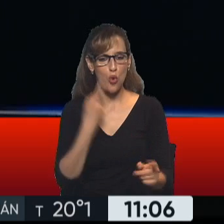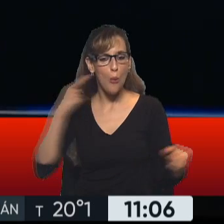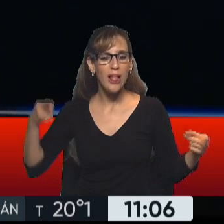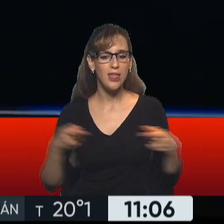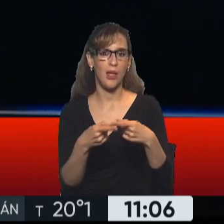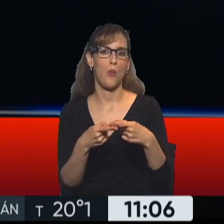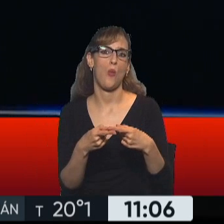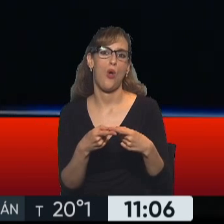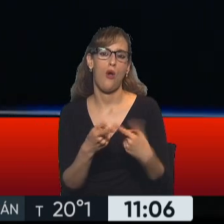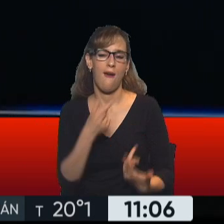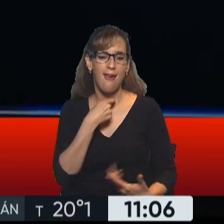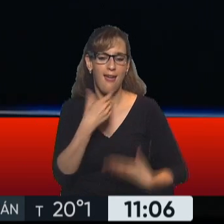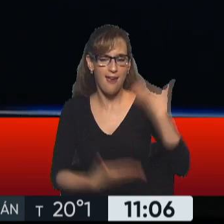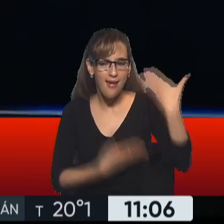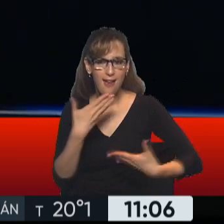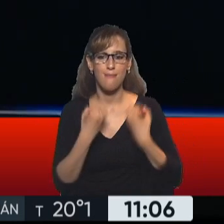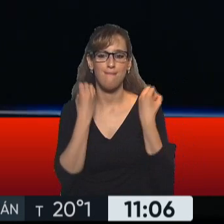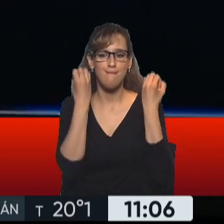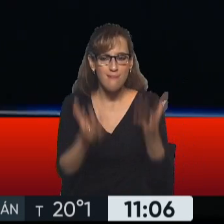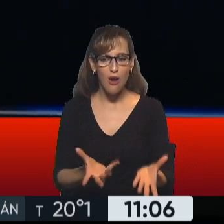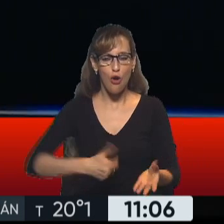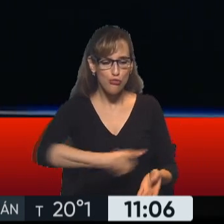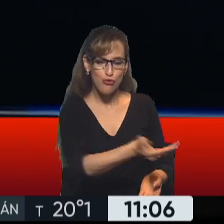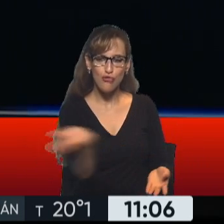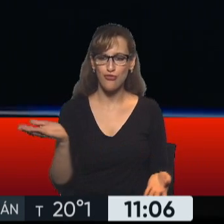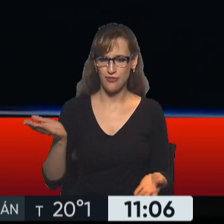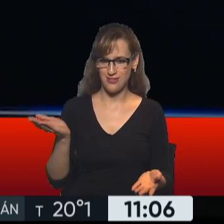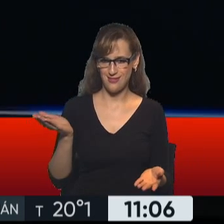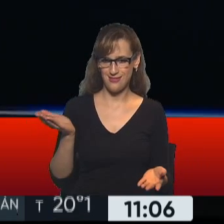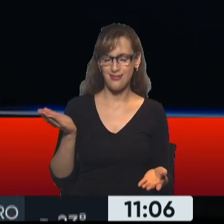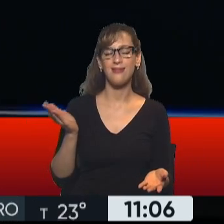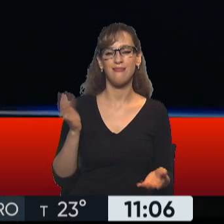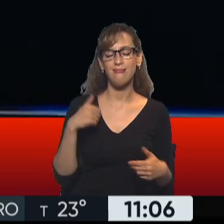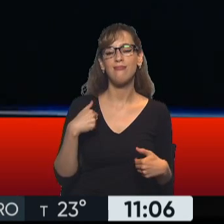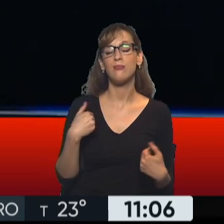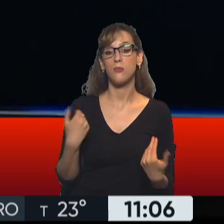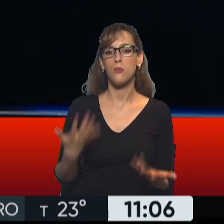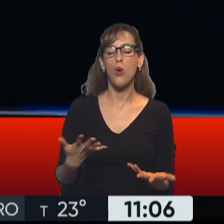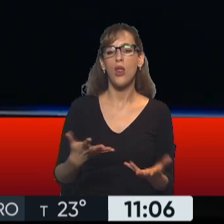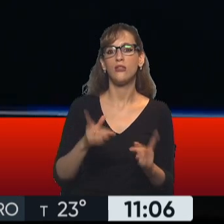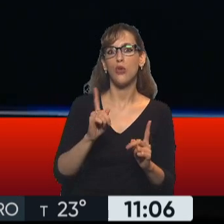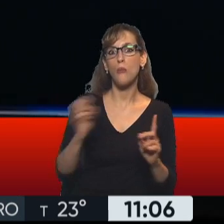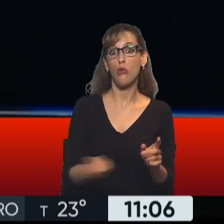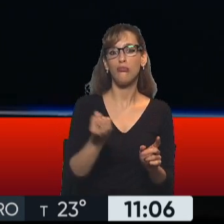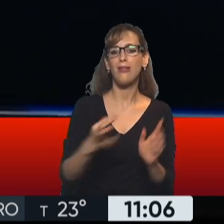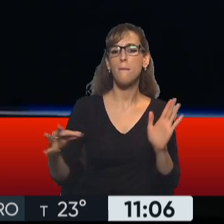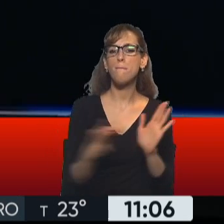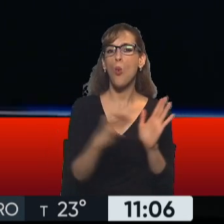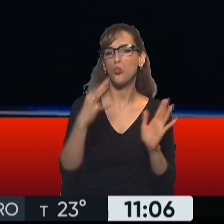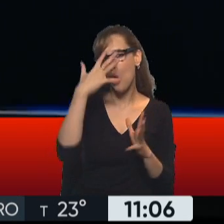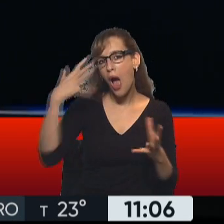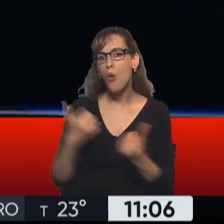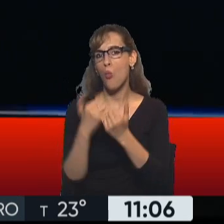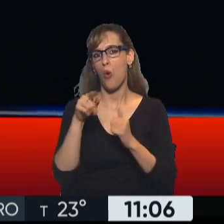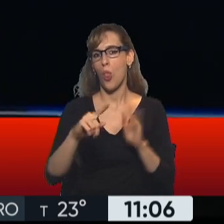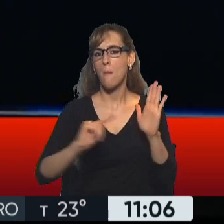seguir mejorando los indicadores sociales. Y ahí radica esto del acuerdo, esto de generar un marco y